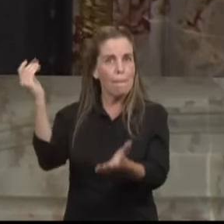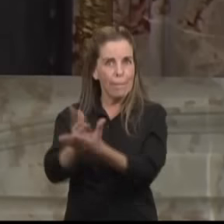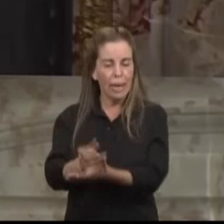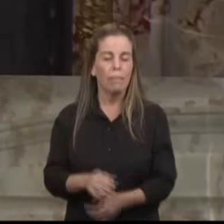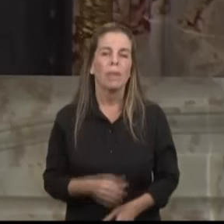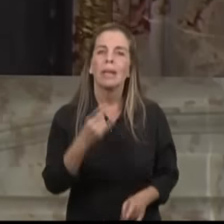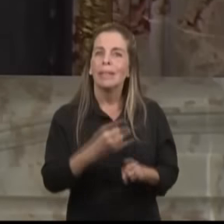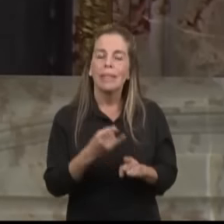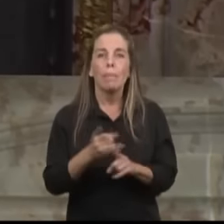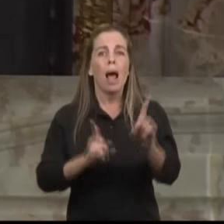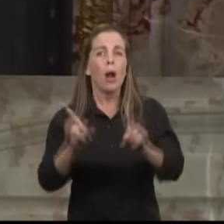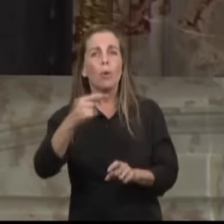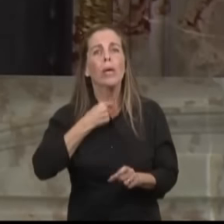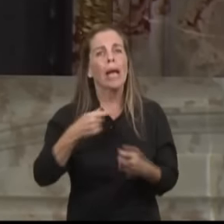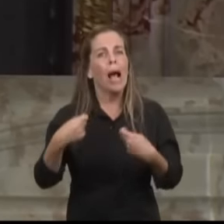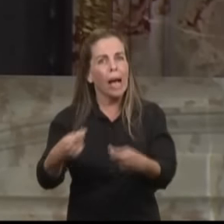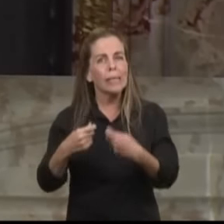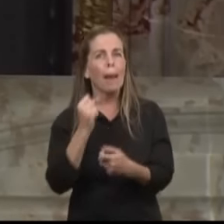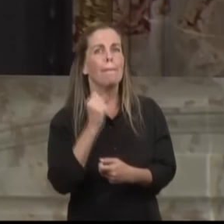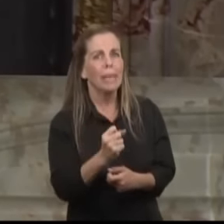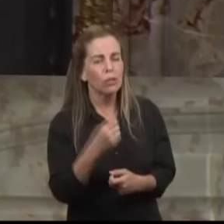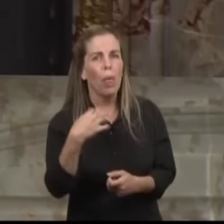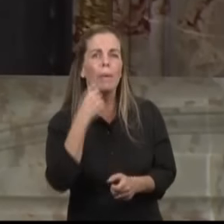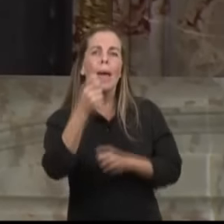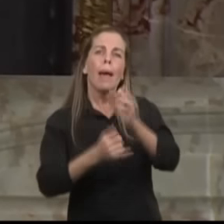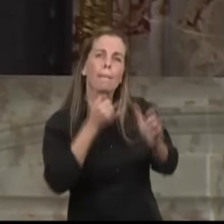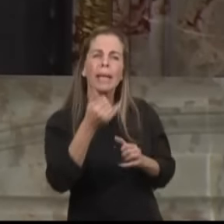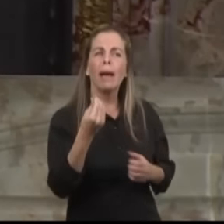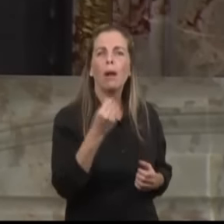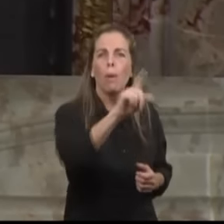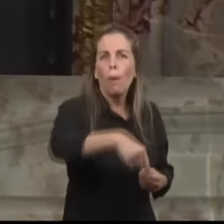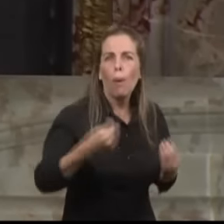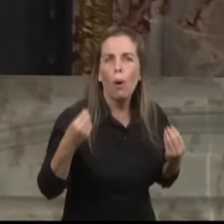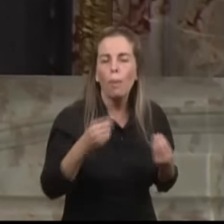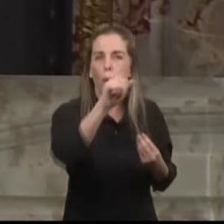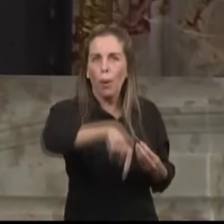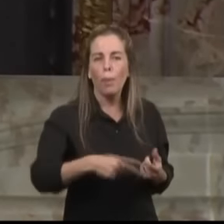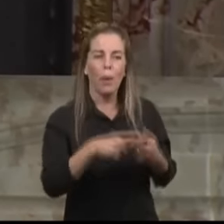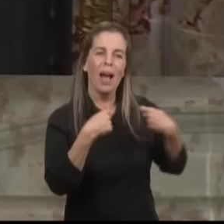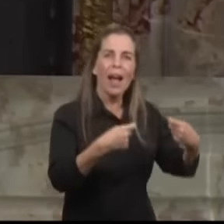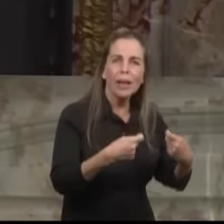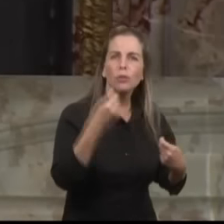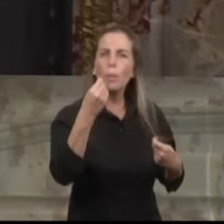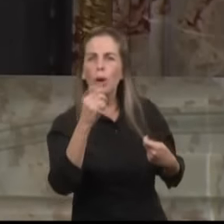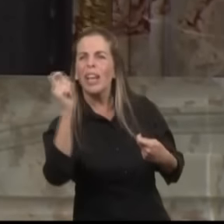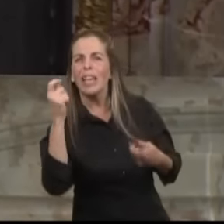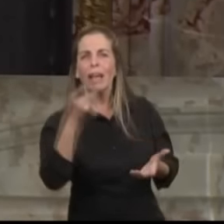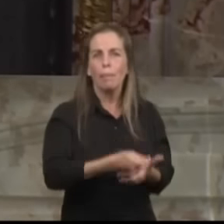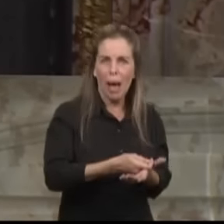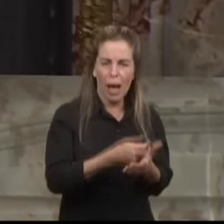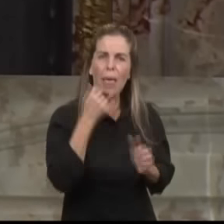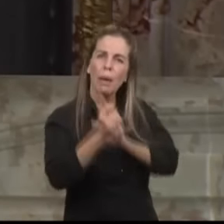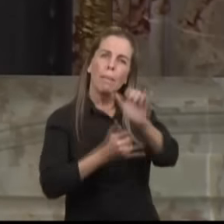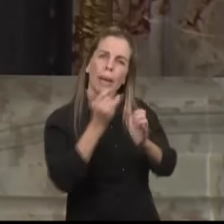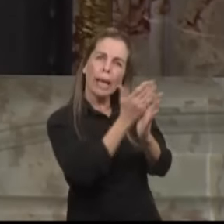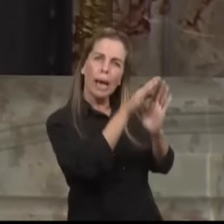peso nuevo que quieran gastar tiene que tener un nombre y un apellido. Tienen que decir de dónde sale y a quién se lo sacan. También establecerá